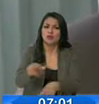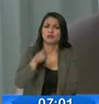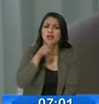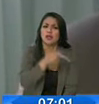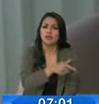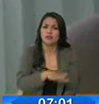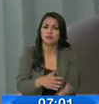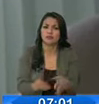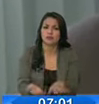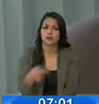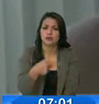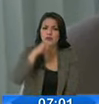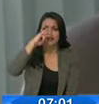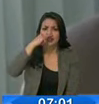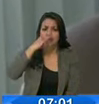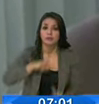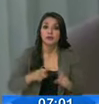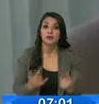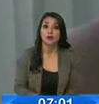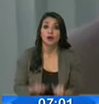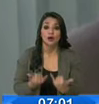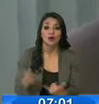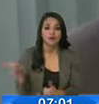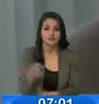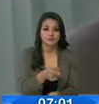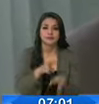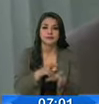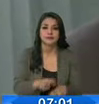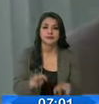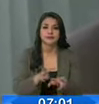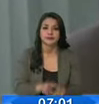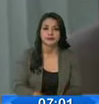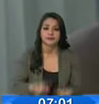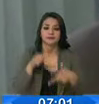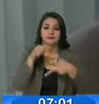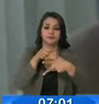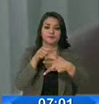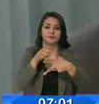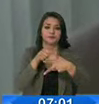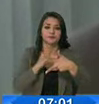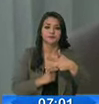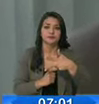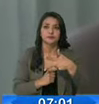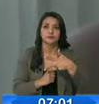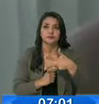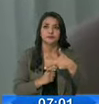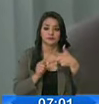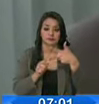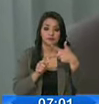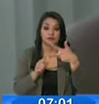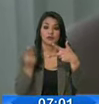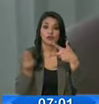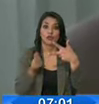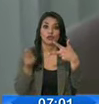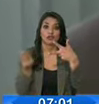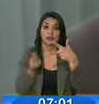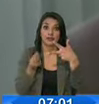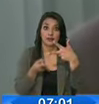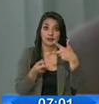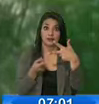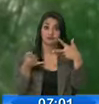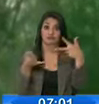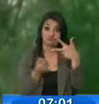muerte. Pero ahorita se encuentra procesado. El muchacho que procedió y ha estado